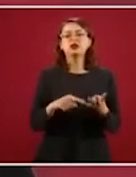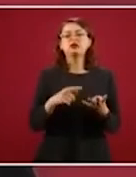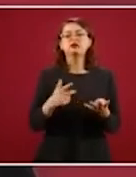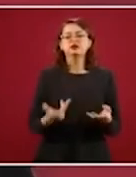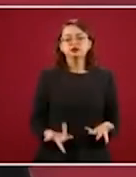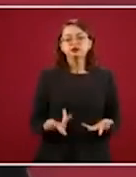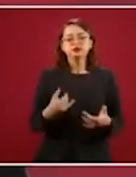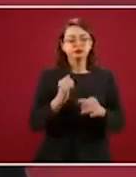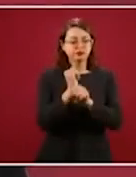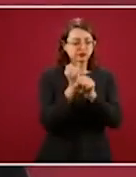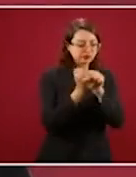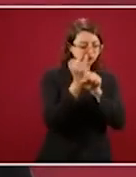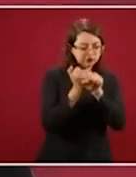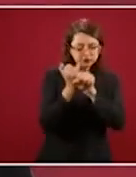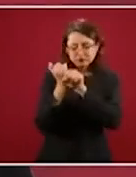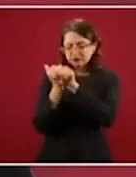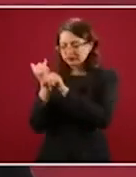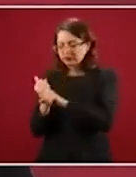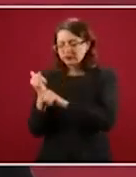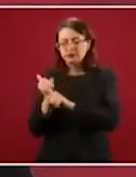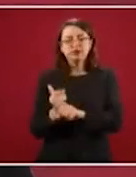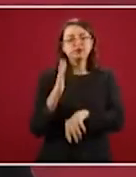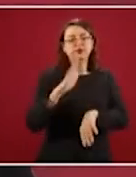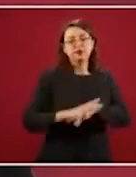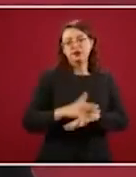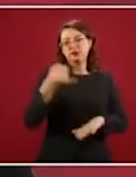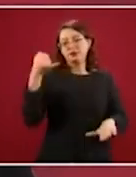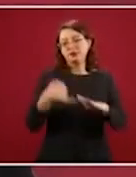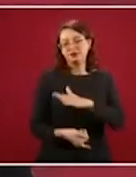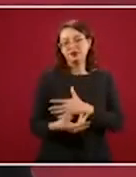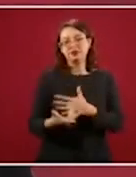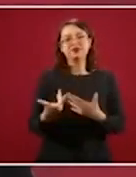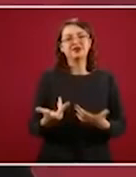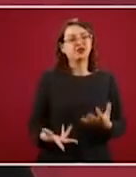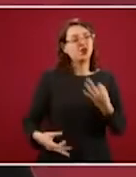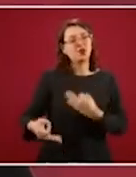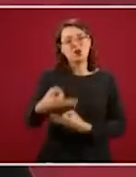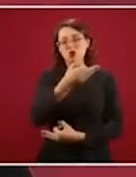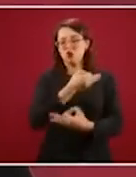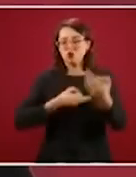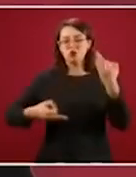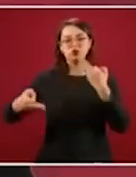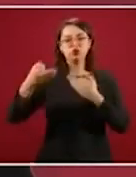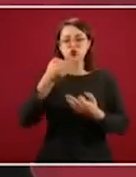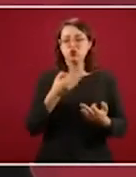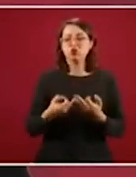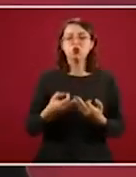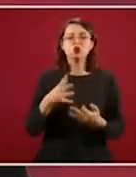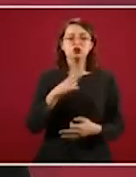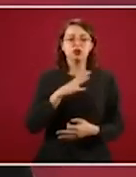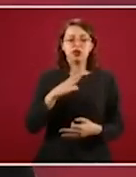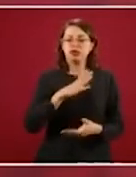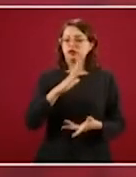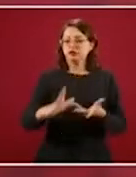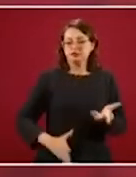haciendo las tareas de investigación y todo ello lo hemos puesto